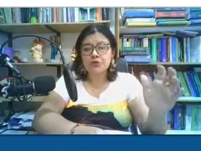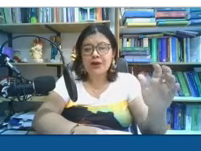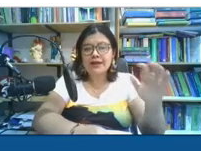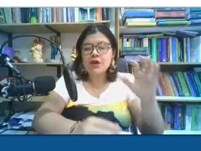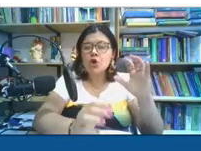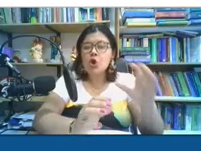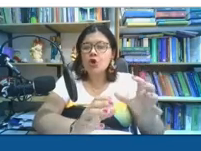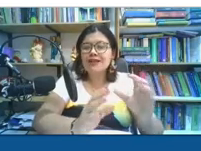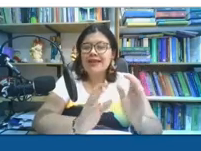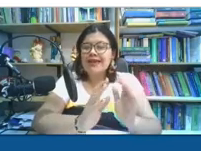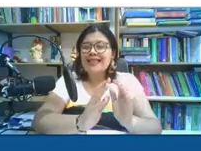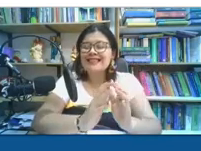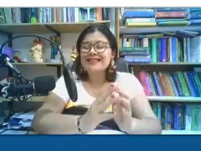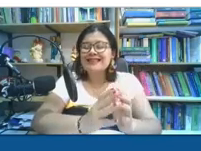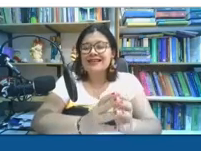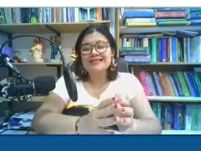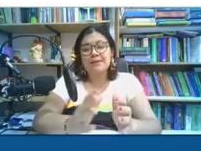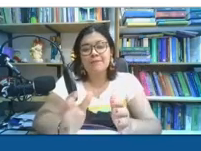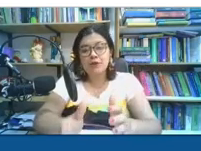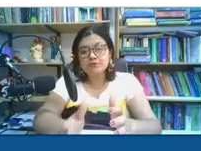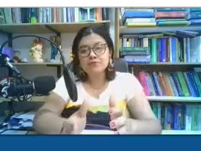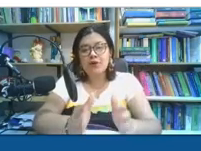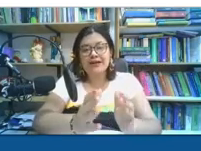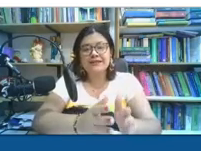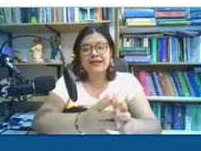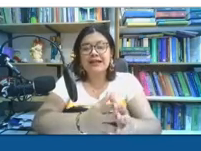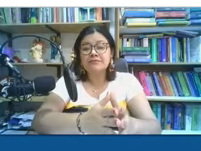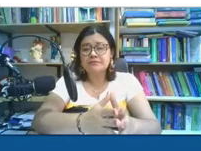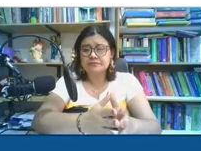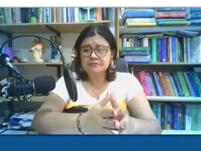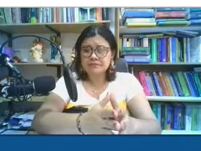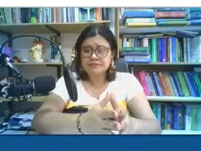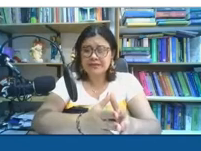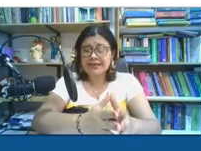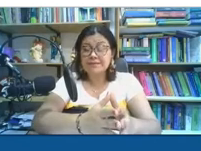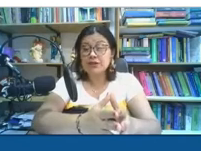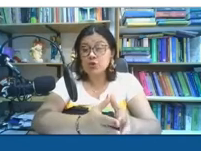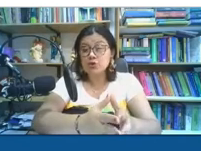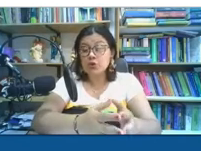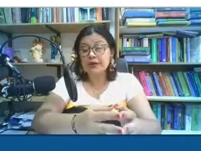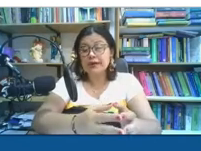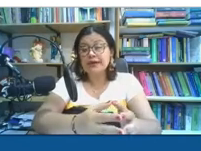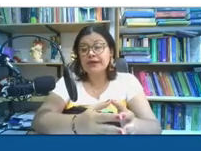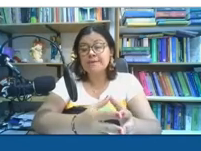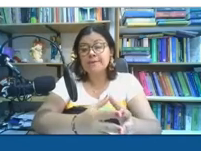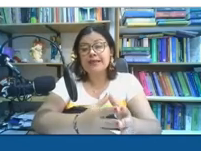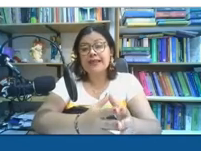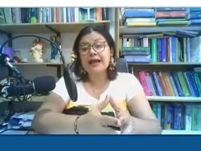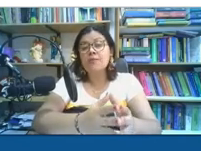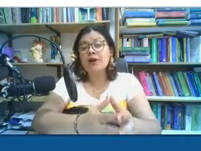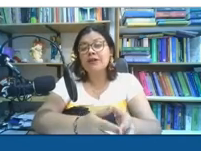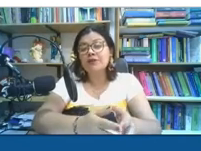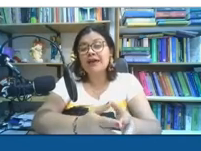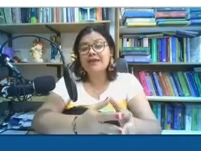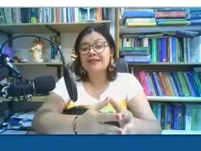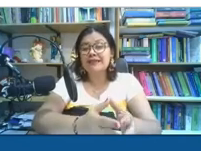a continuar con el está próximo a cerrar el 21 de la